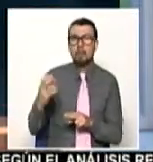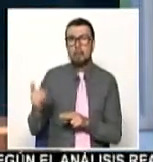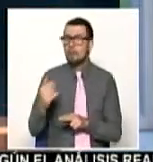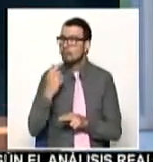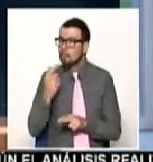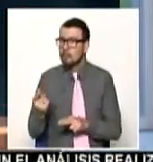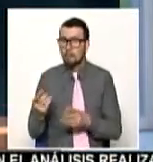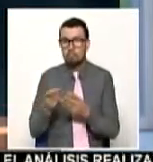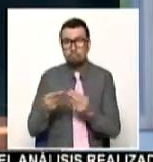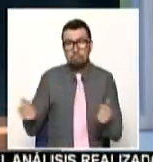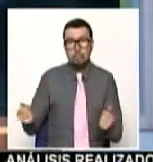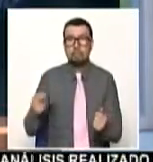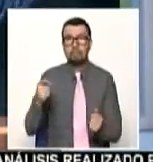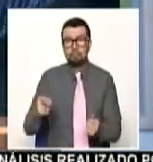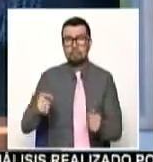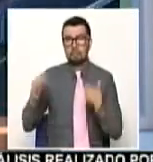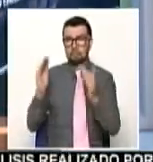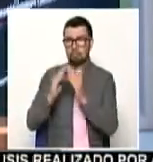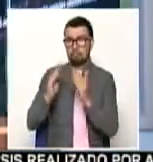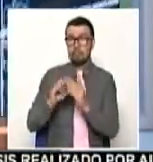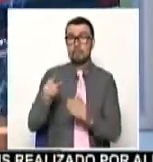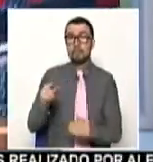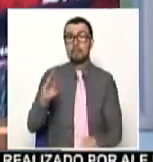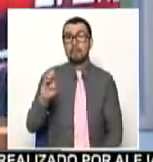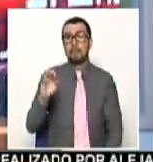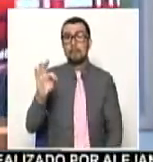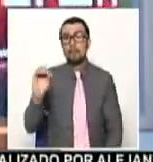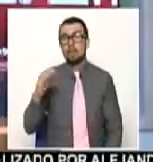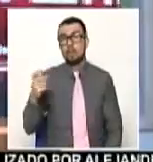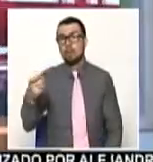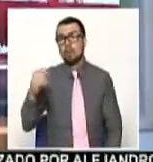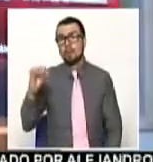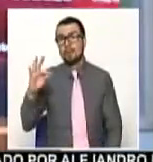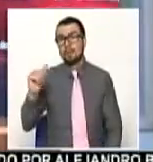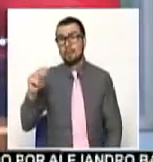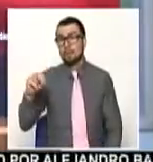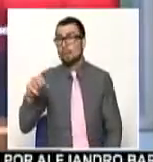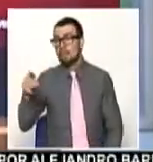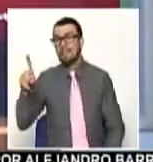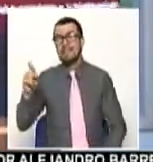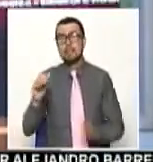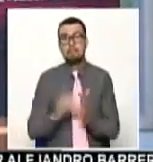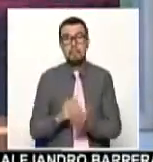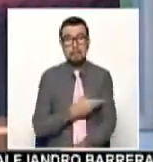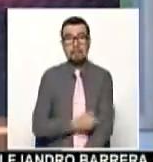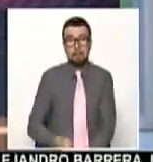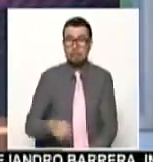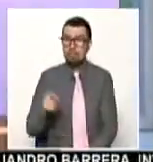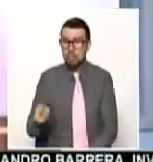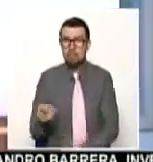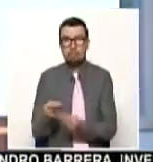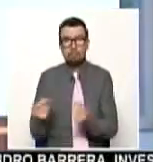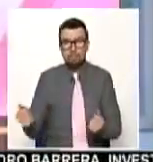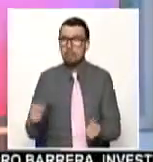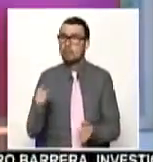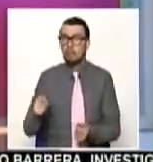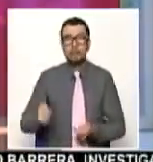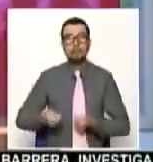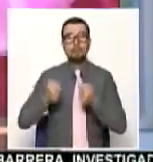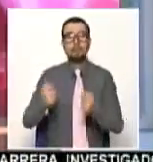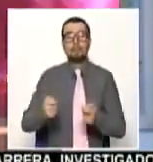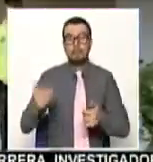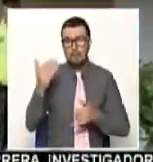a inmuebles del narcotraficante Beto Gitano. Las propiedades tienen un valor de 6.000 millones de pesos y estarían ubicadas en el eje